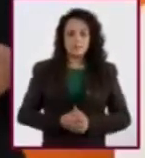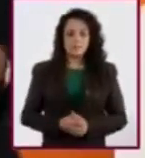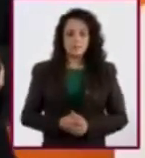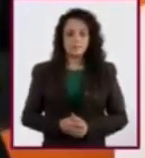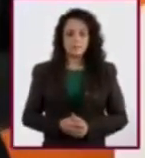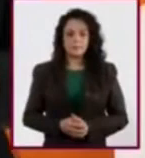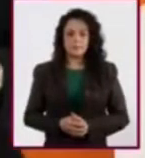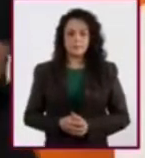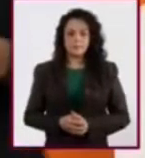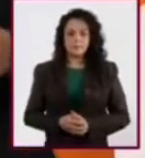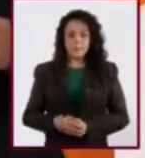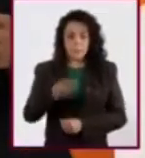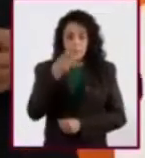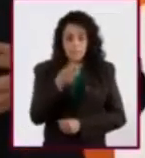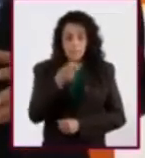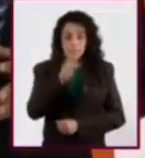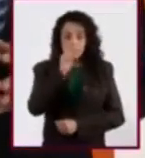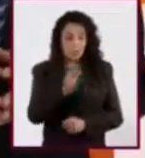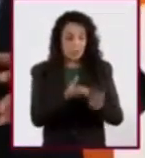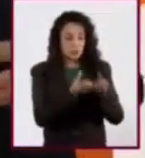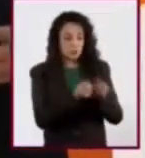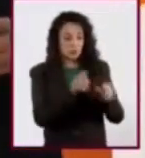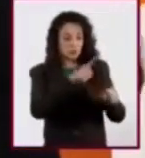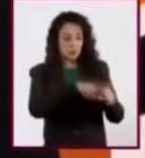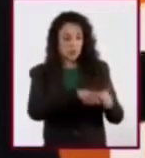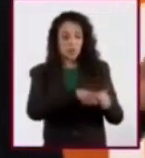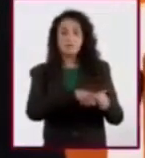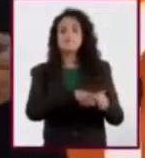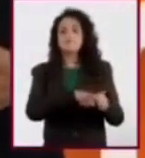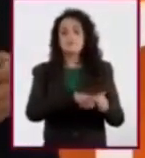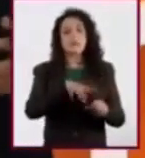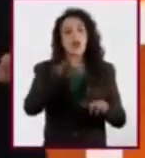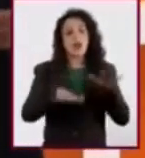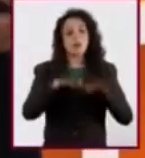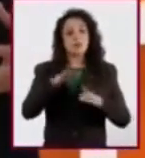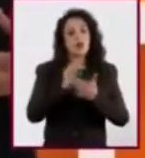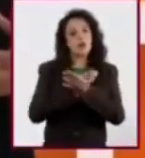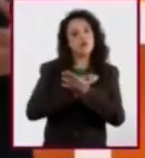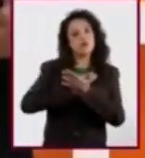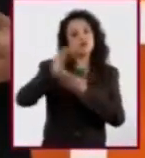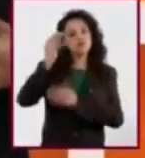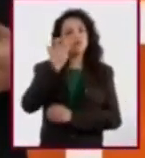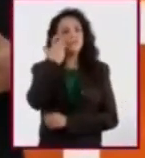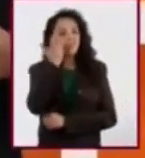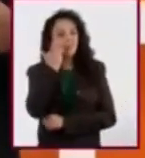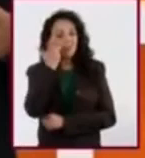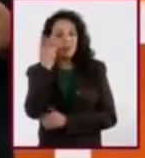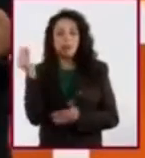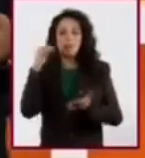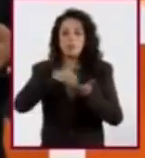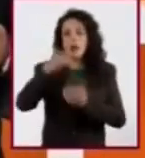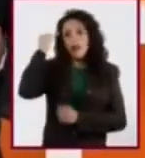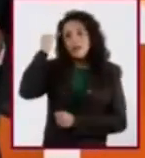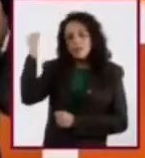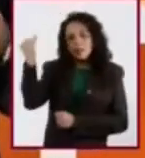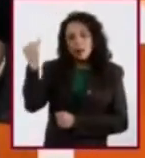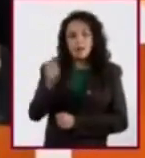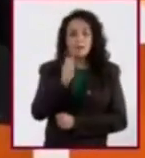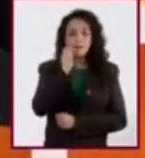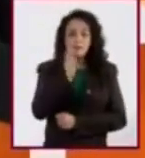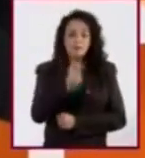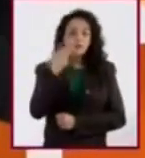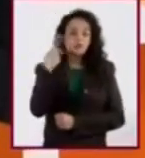Estos presupuestos sociales muchas veces derivan en extremos, al imponer ideas o roles, validando